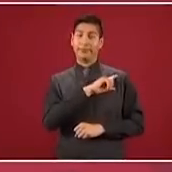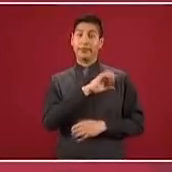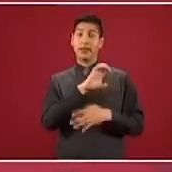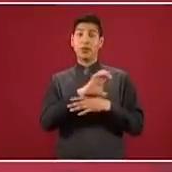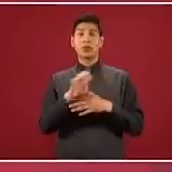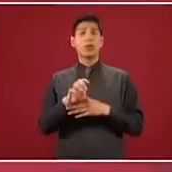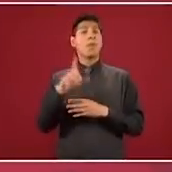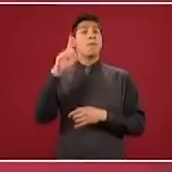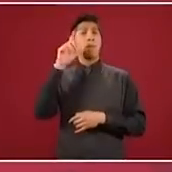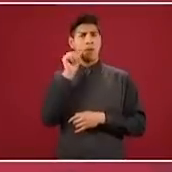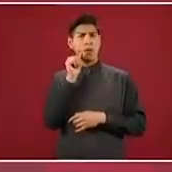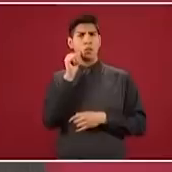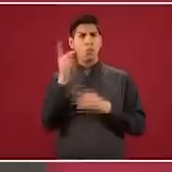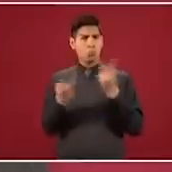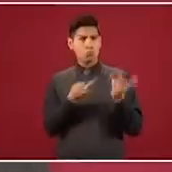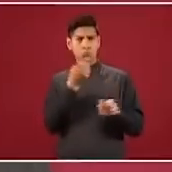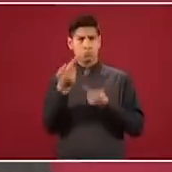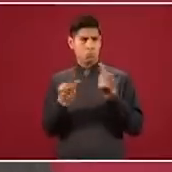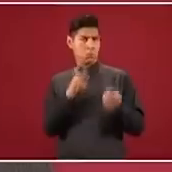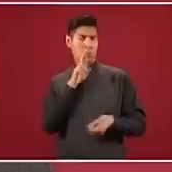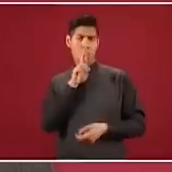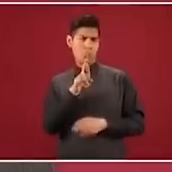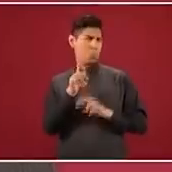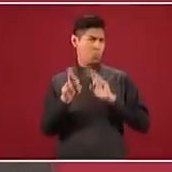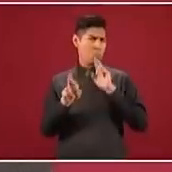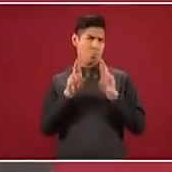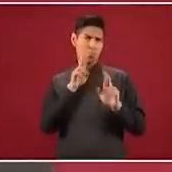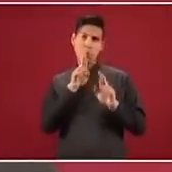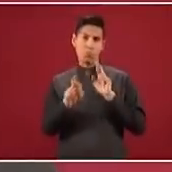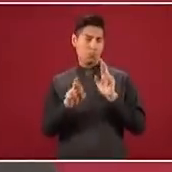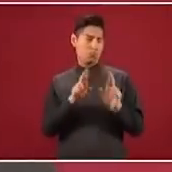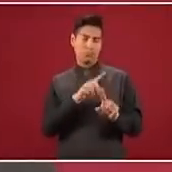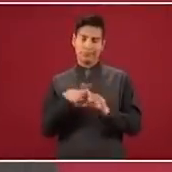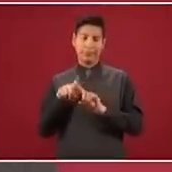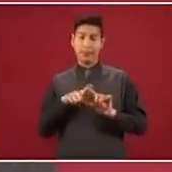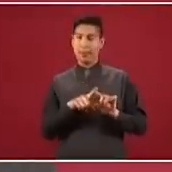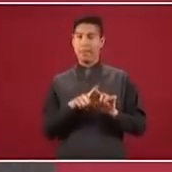Mañana preguntas y respuestas, también nada más para cerrar